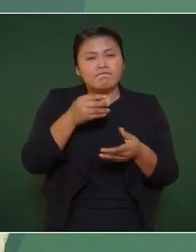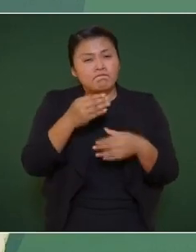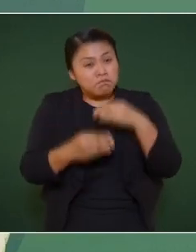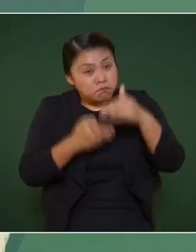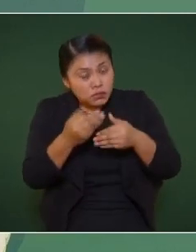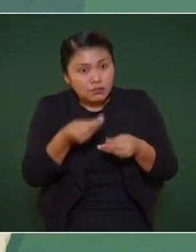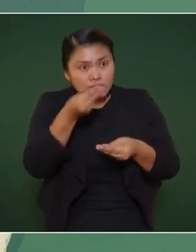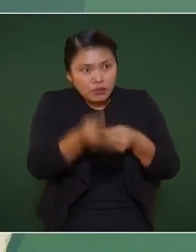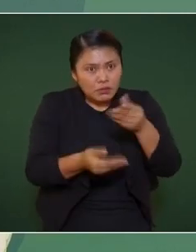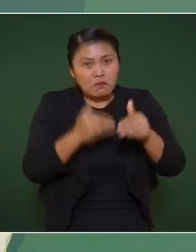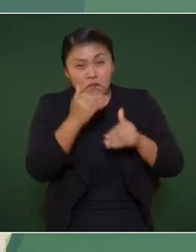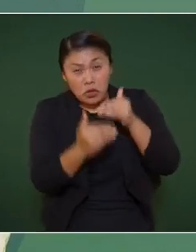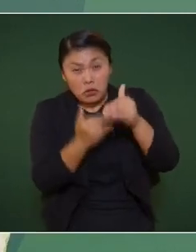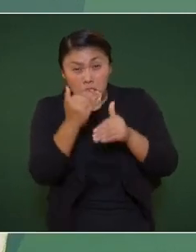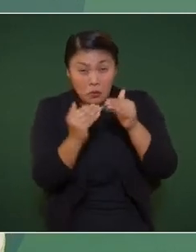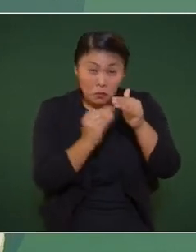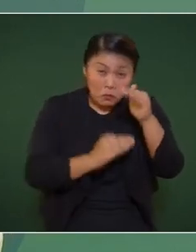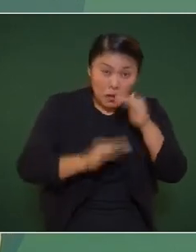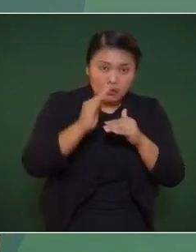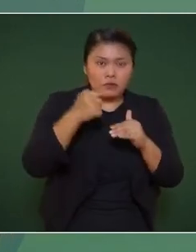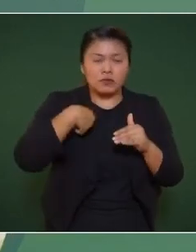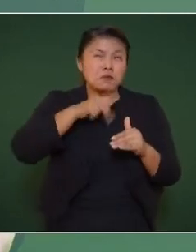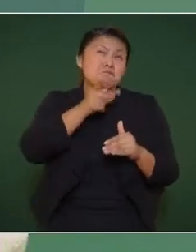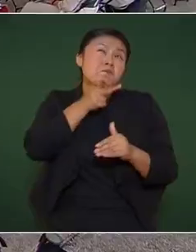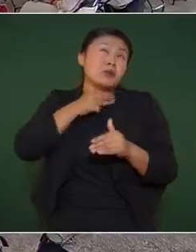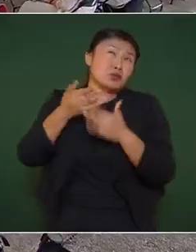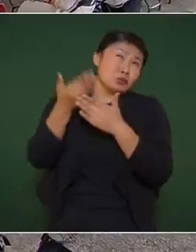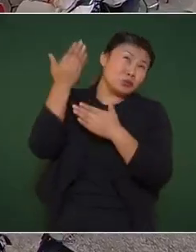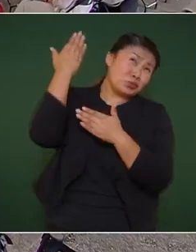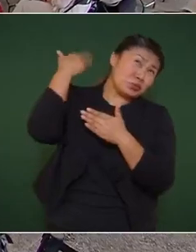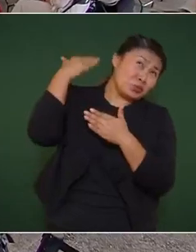Pemex. No sé si tenemos el dato